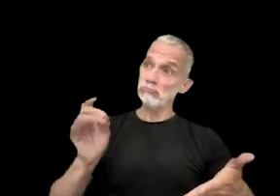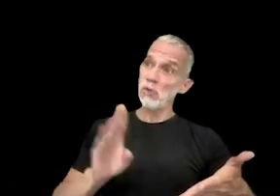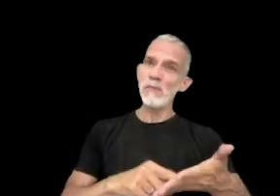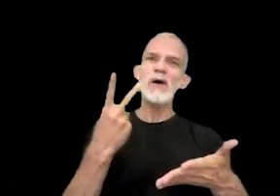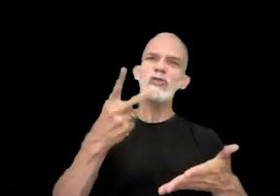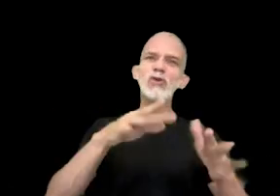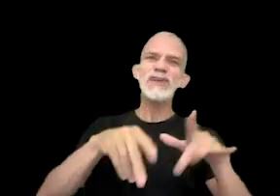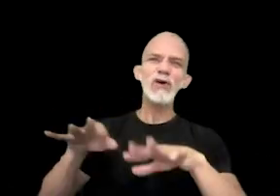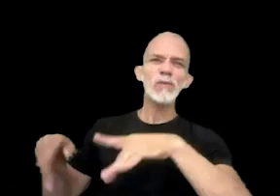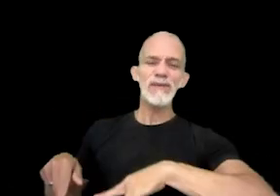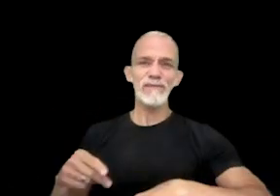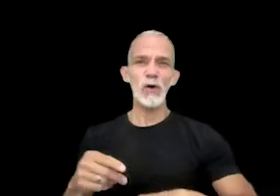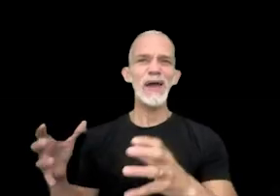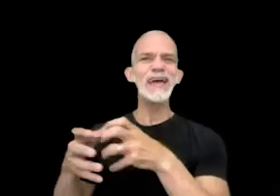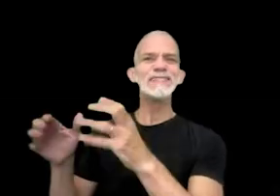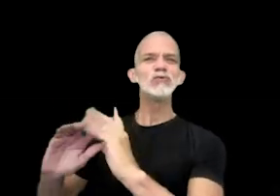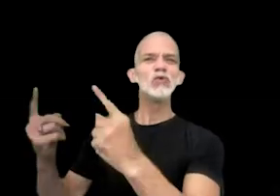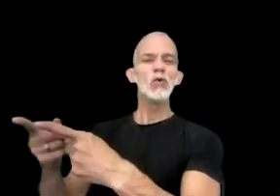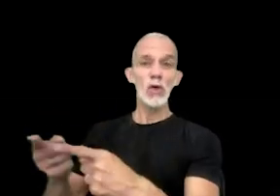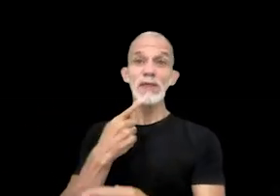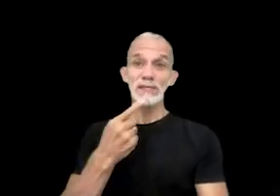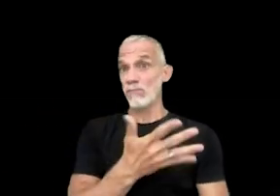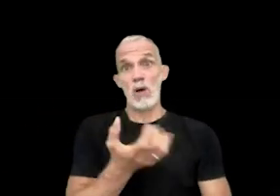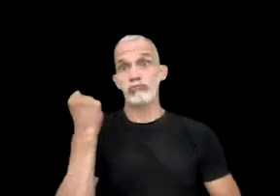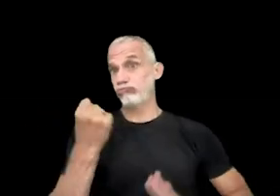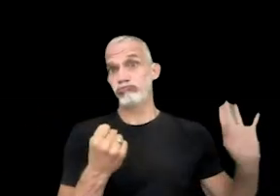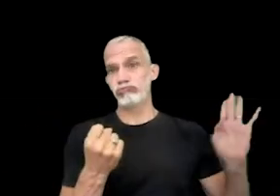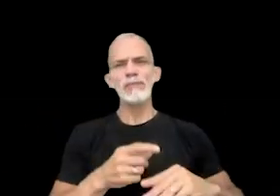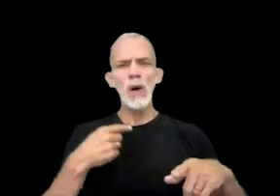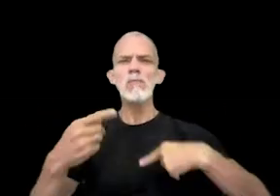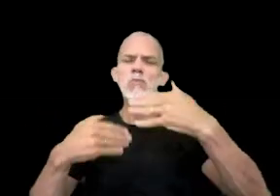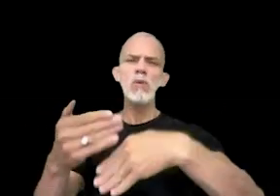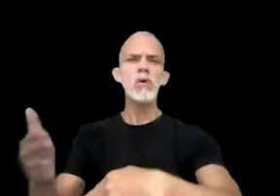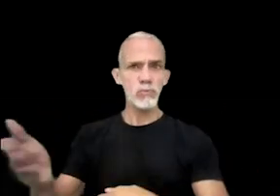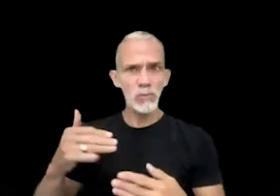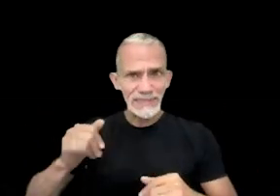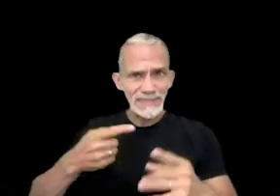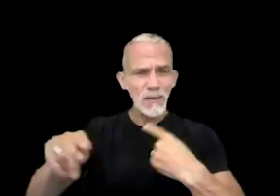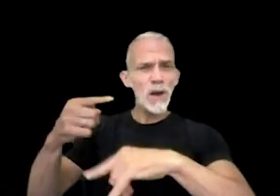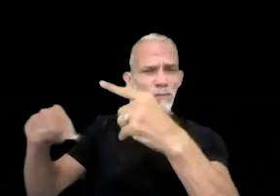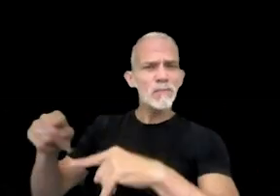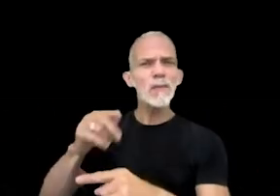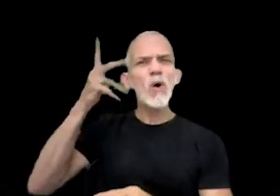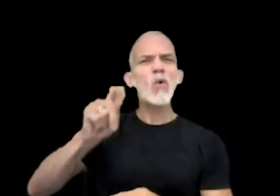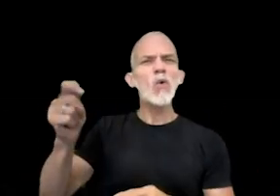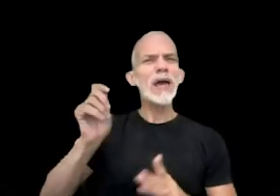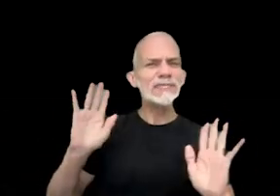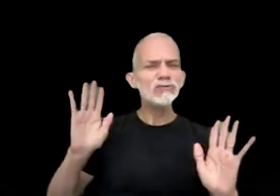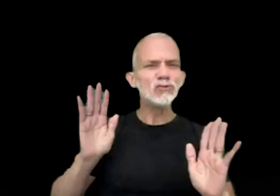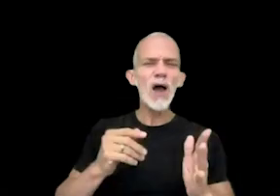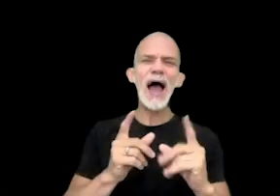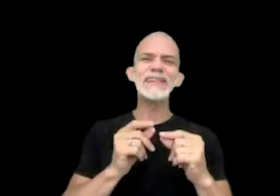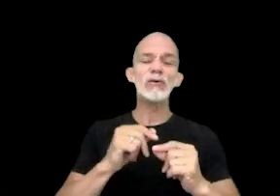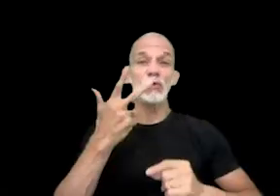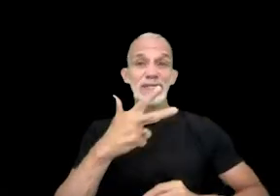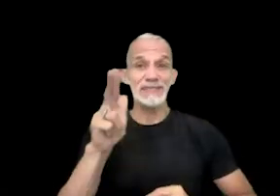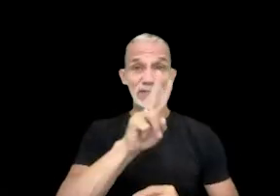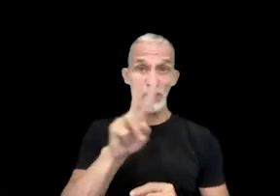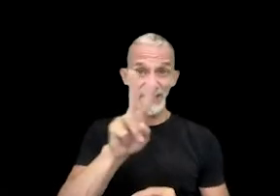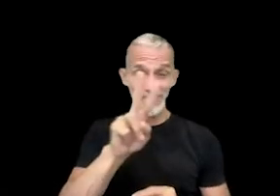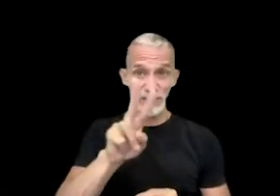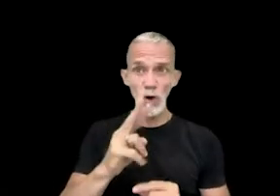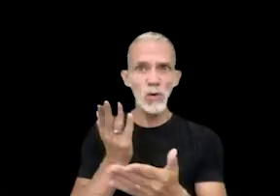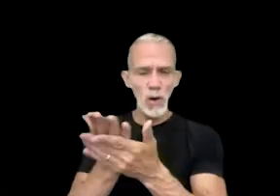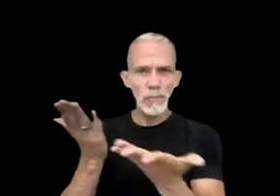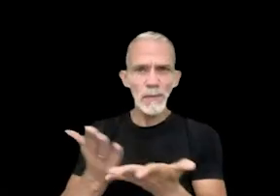informes de estudios contables que dice esto es confiscatorio, inicio el procedimiento judicial del artículo 322, la cautelar, y